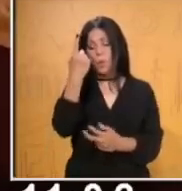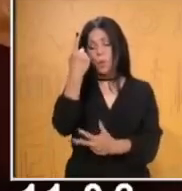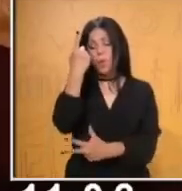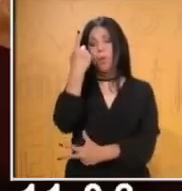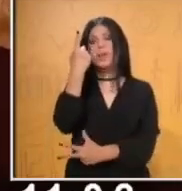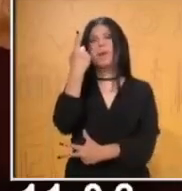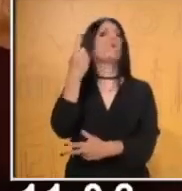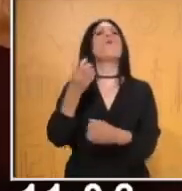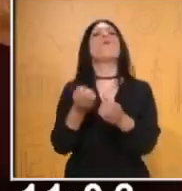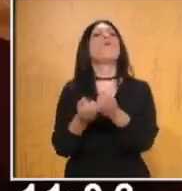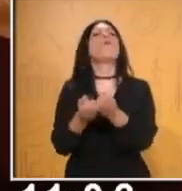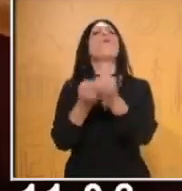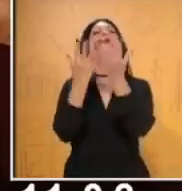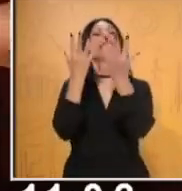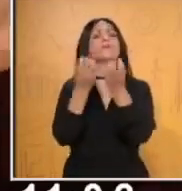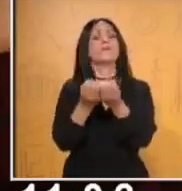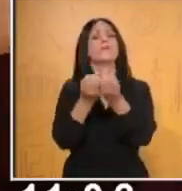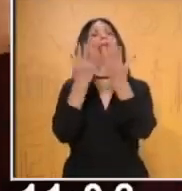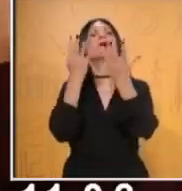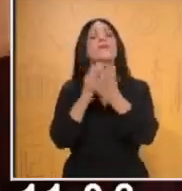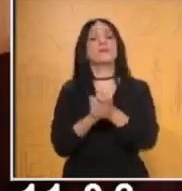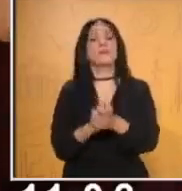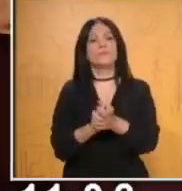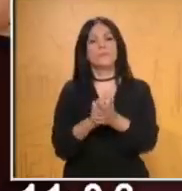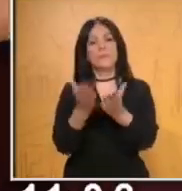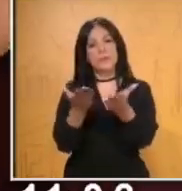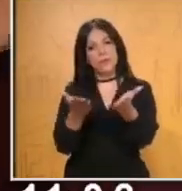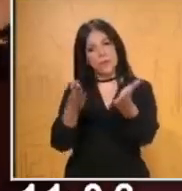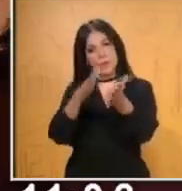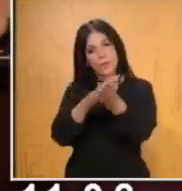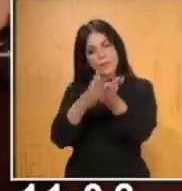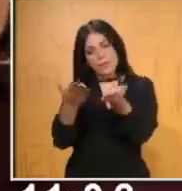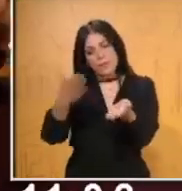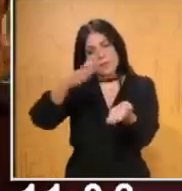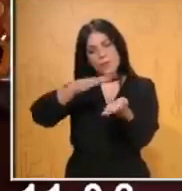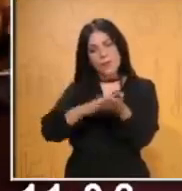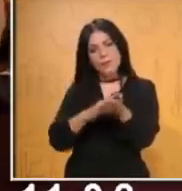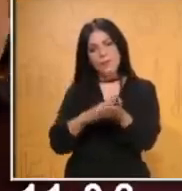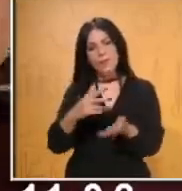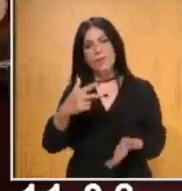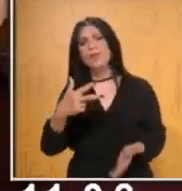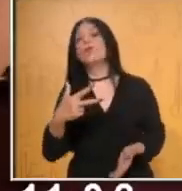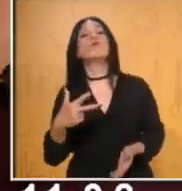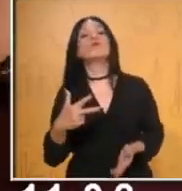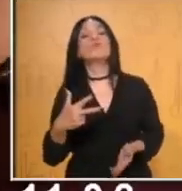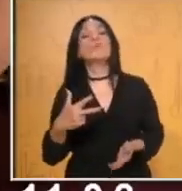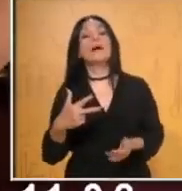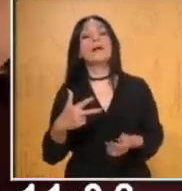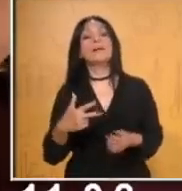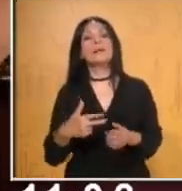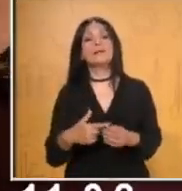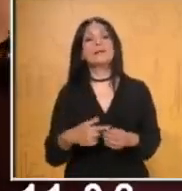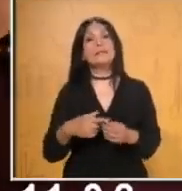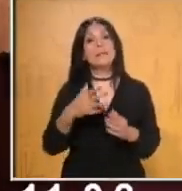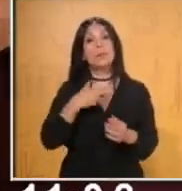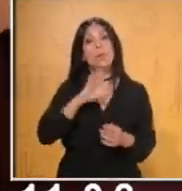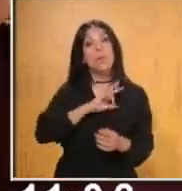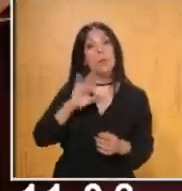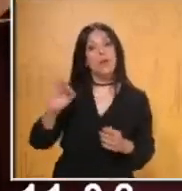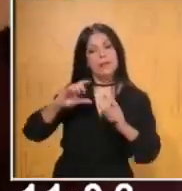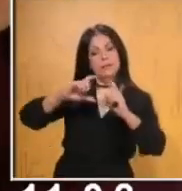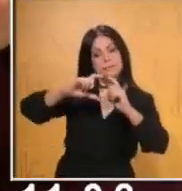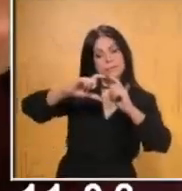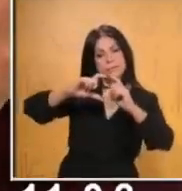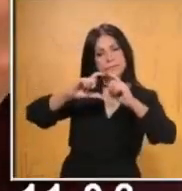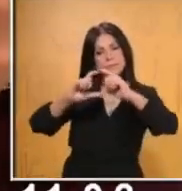grados equivale? Al doblar esta figura y si tienes transportador en casa y lo mides, te vas a dar cuenta que tiene la